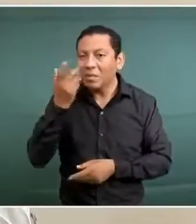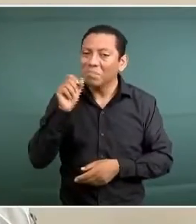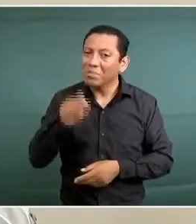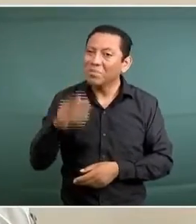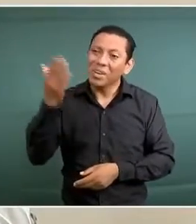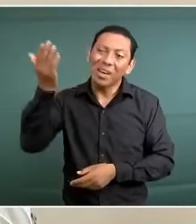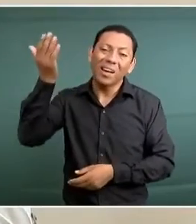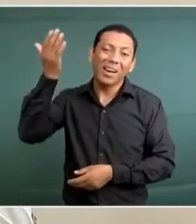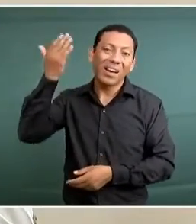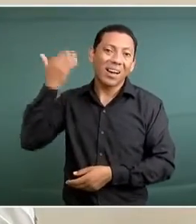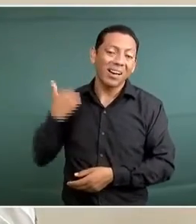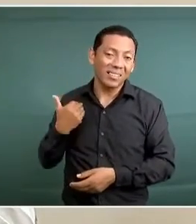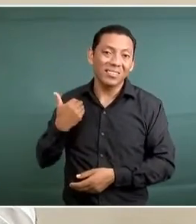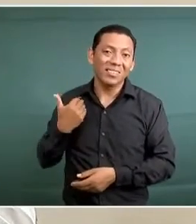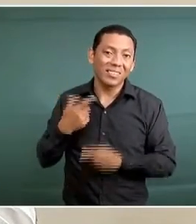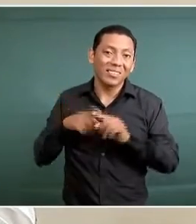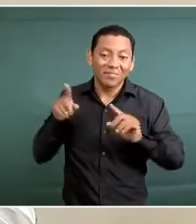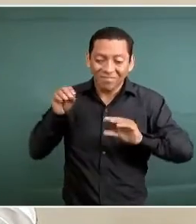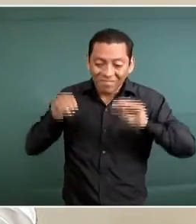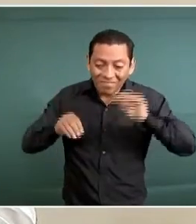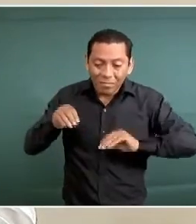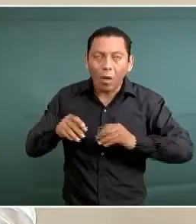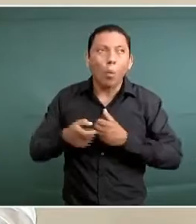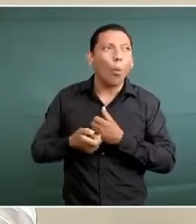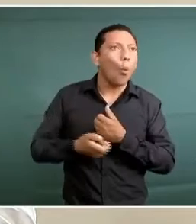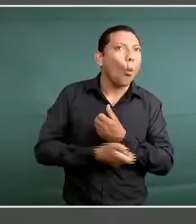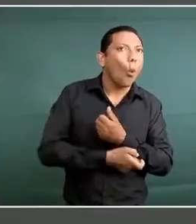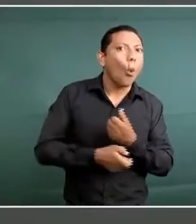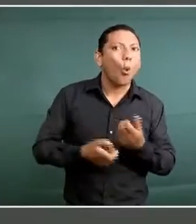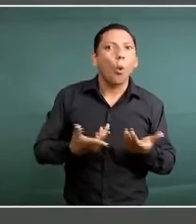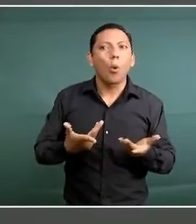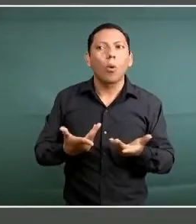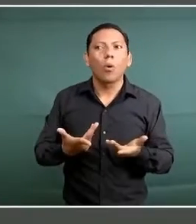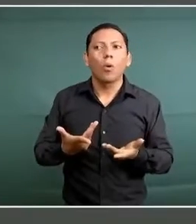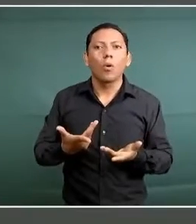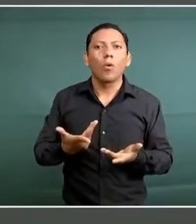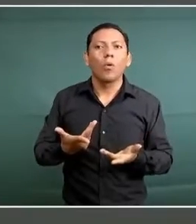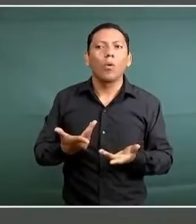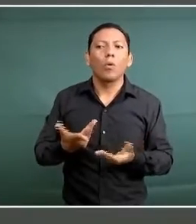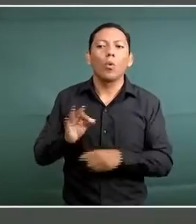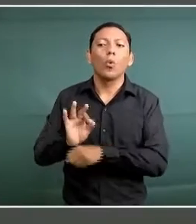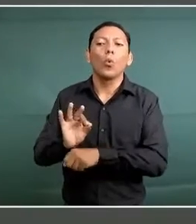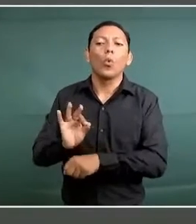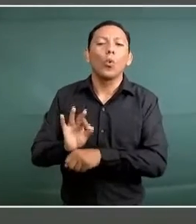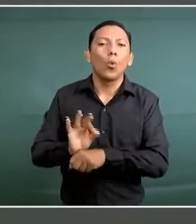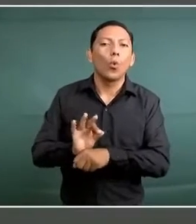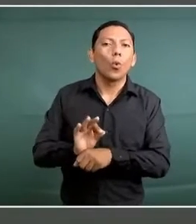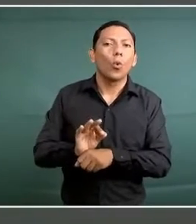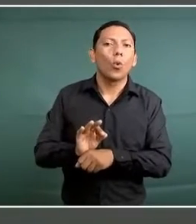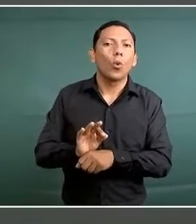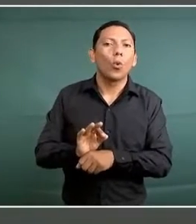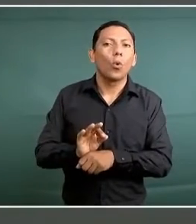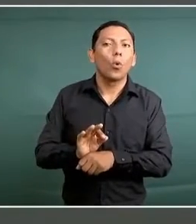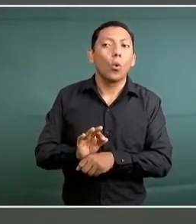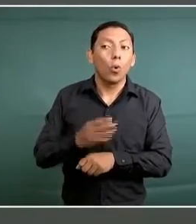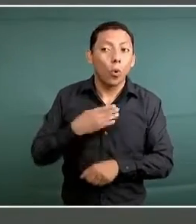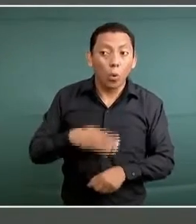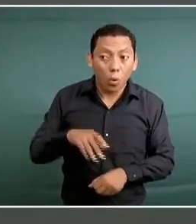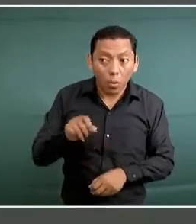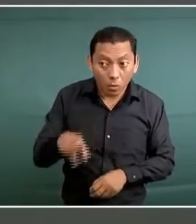el régimen de corrupción de privilegios de injusticias pues a votar